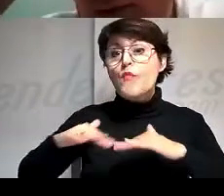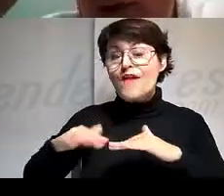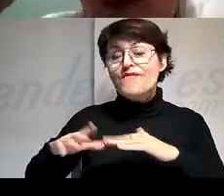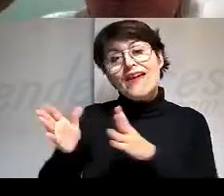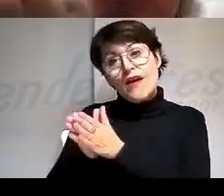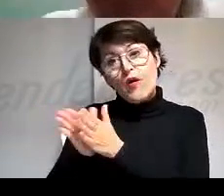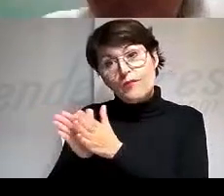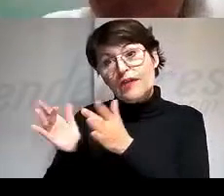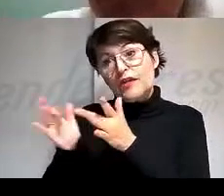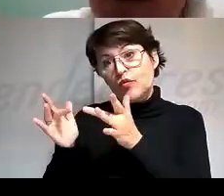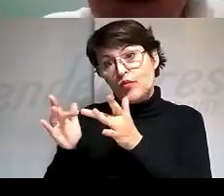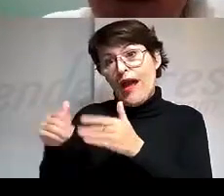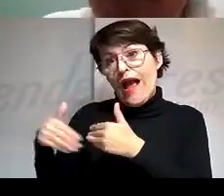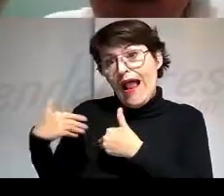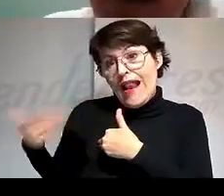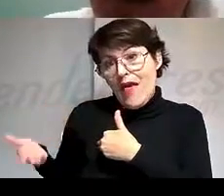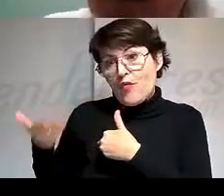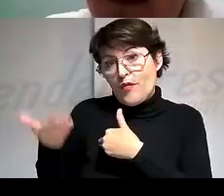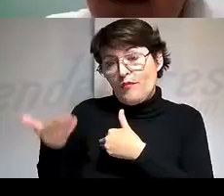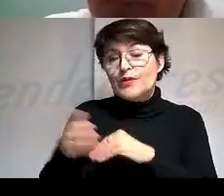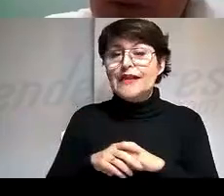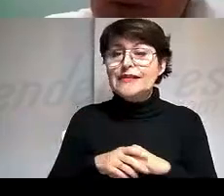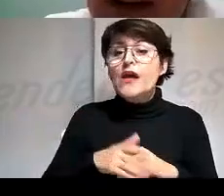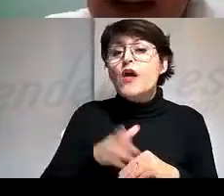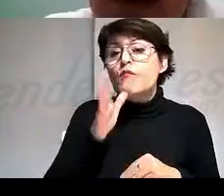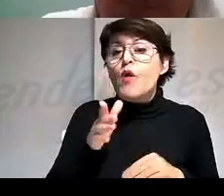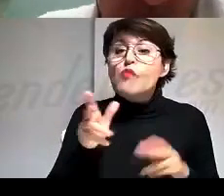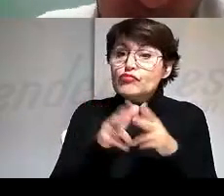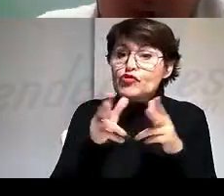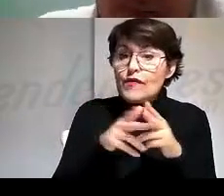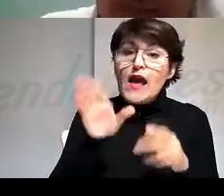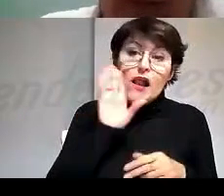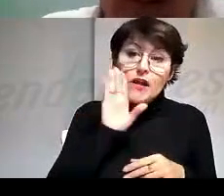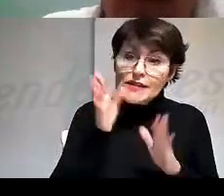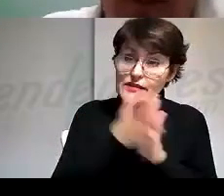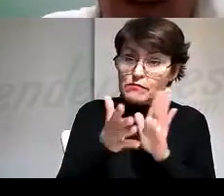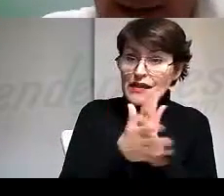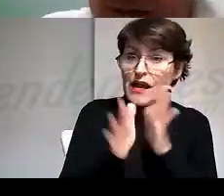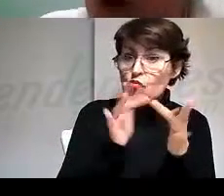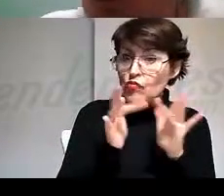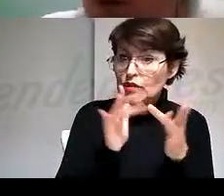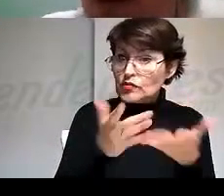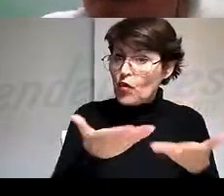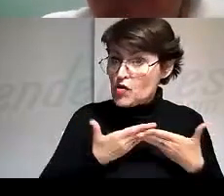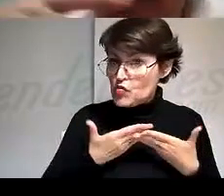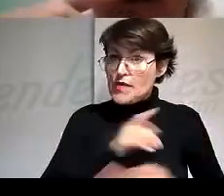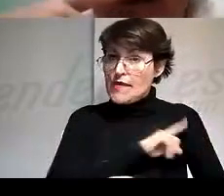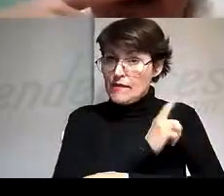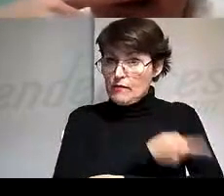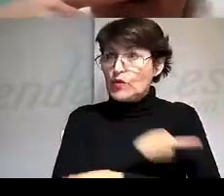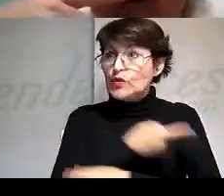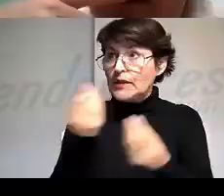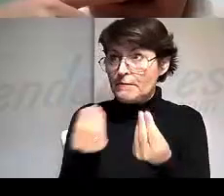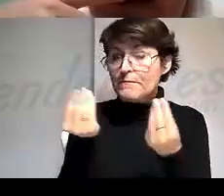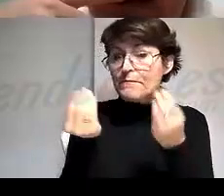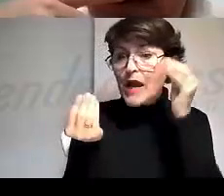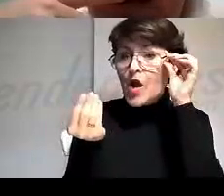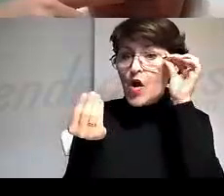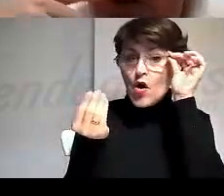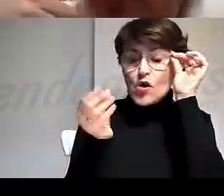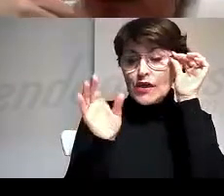de lo bueno que resulta cualquier actividad que hagas con otra gente por la relación que supone a nivel